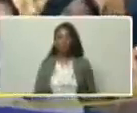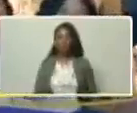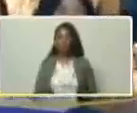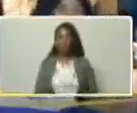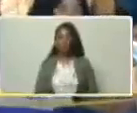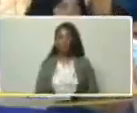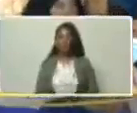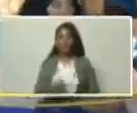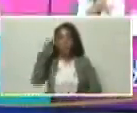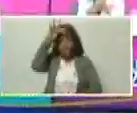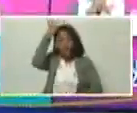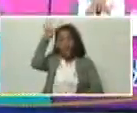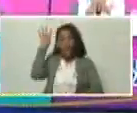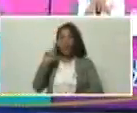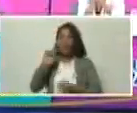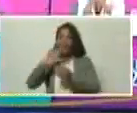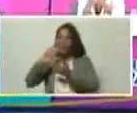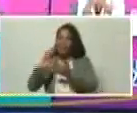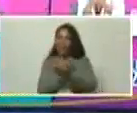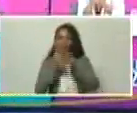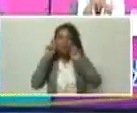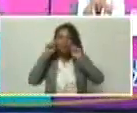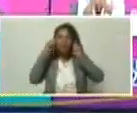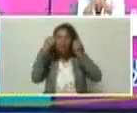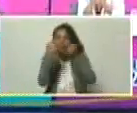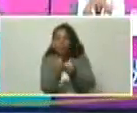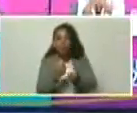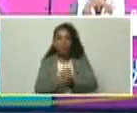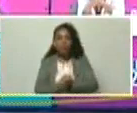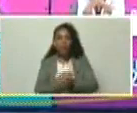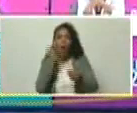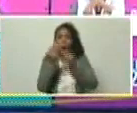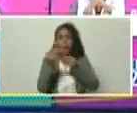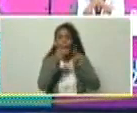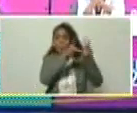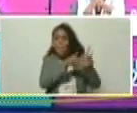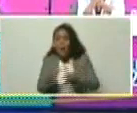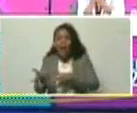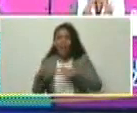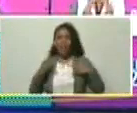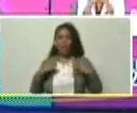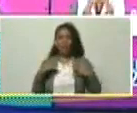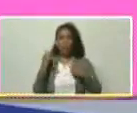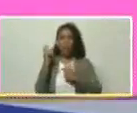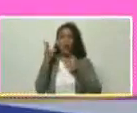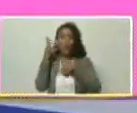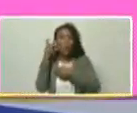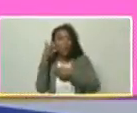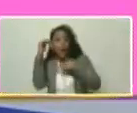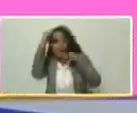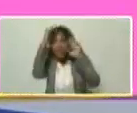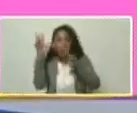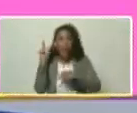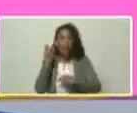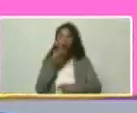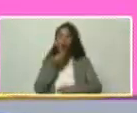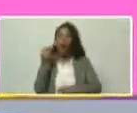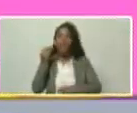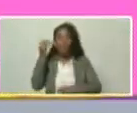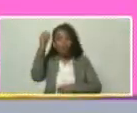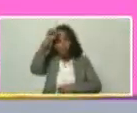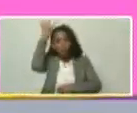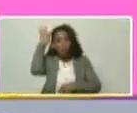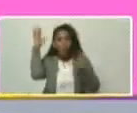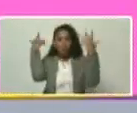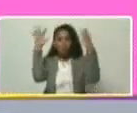Mervi Maldonado, quítate la máscara. ¿Cómo están los planes vacacionales para este año? Vamos a escuchar a Mervi. Un aplauso para este muchacho.